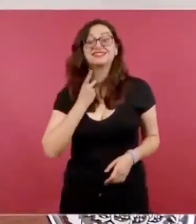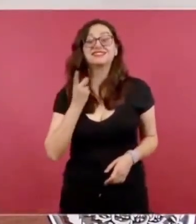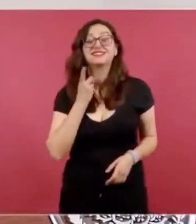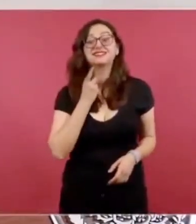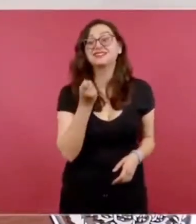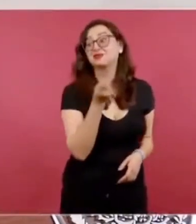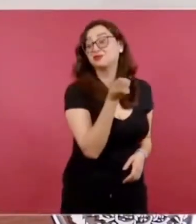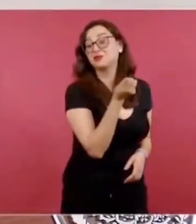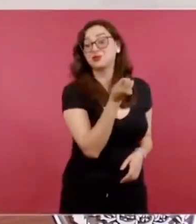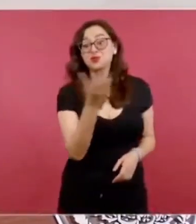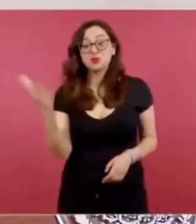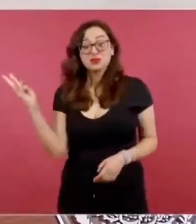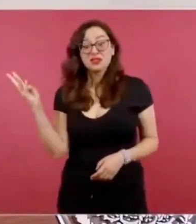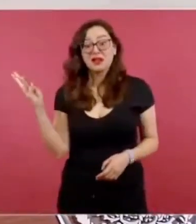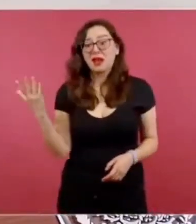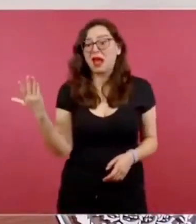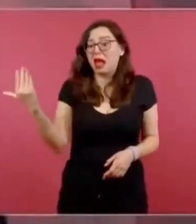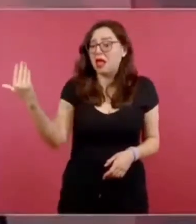pero hace